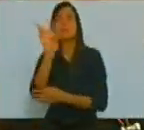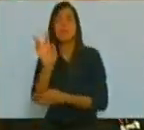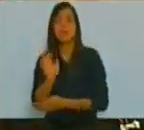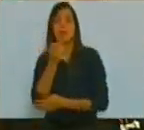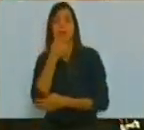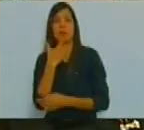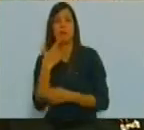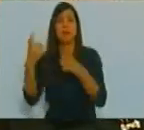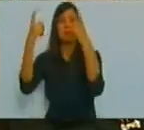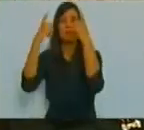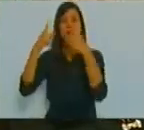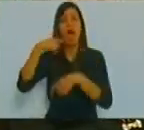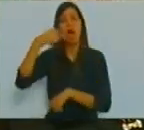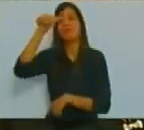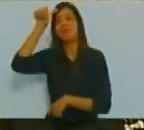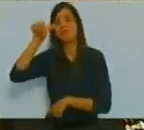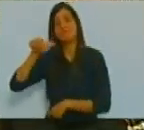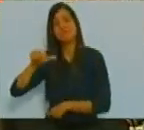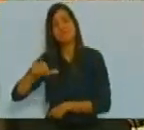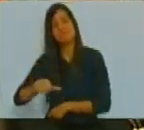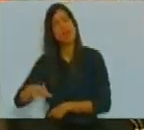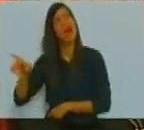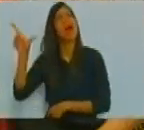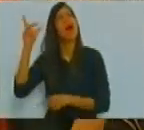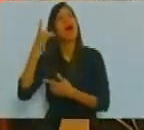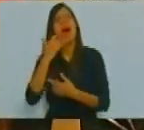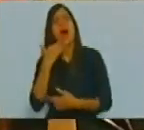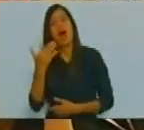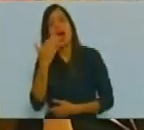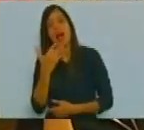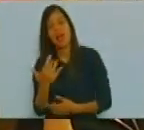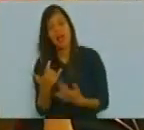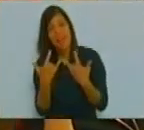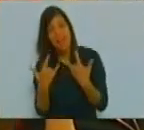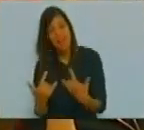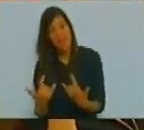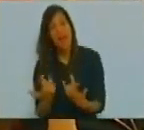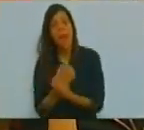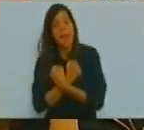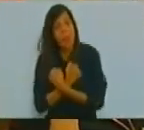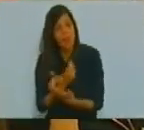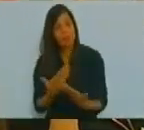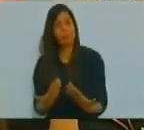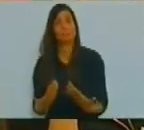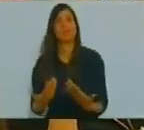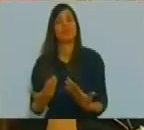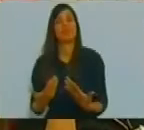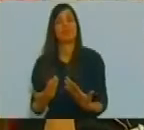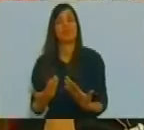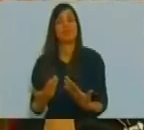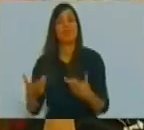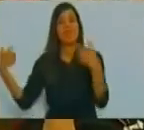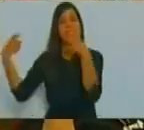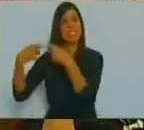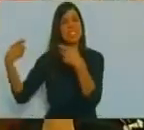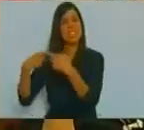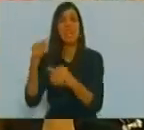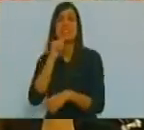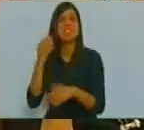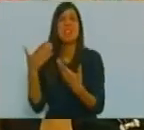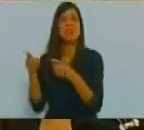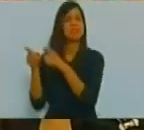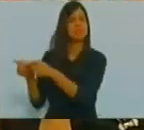discusión nos habló nos enamoró pues ese enemigo que también está en el ring de